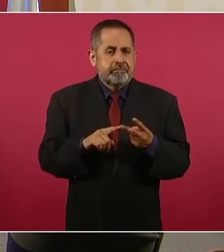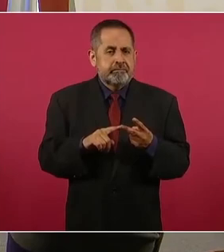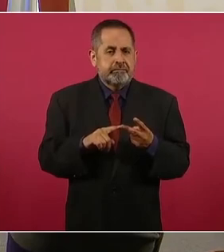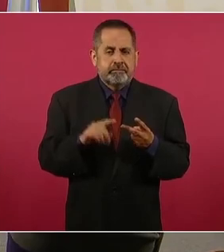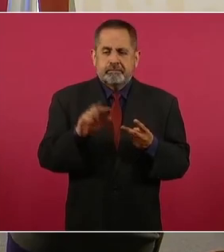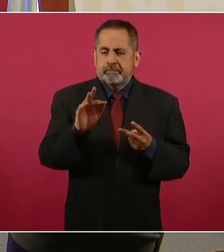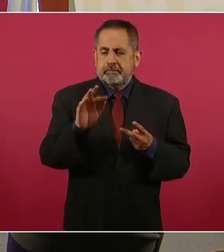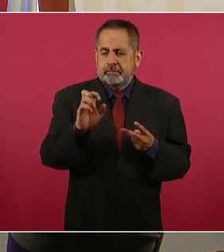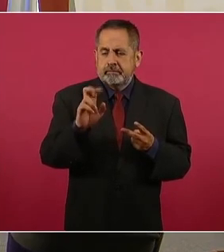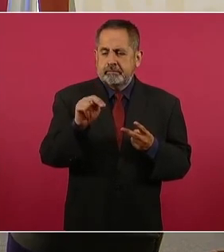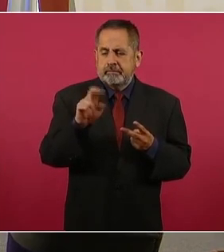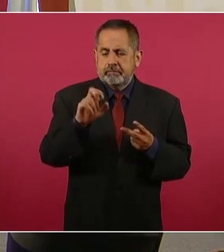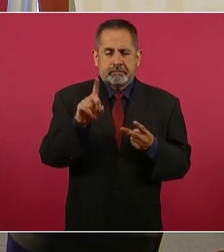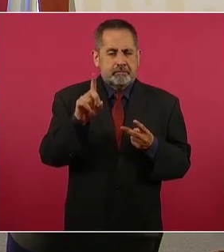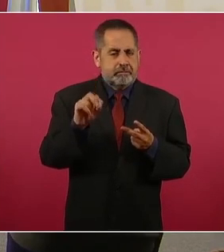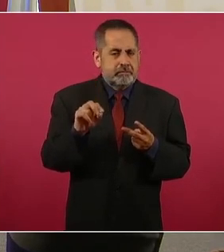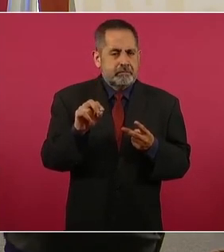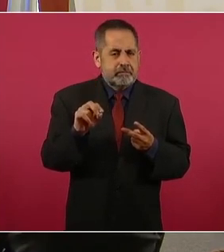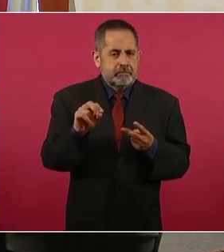Fernando